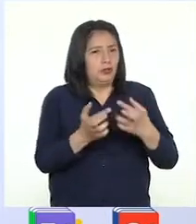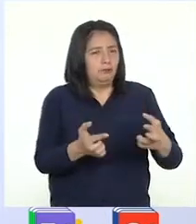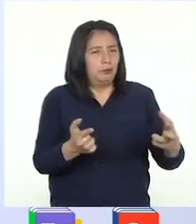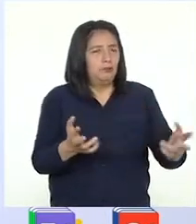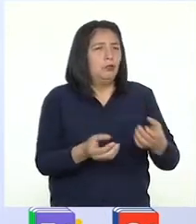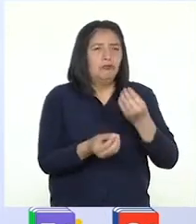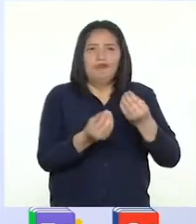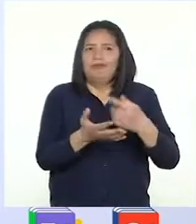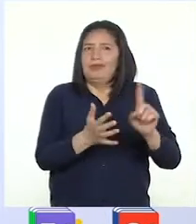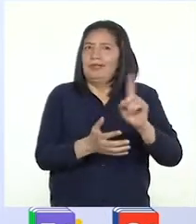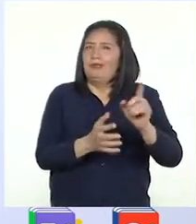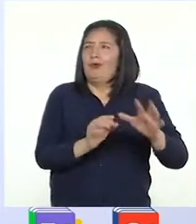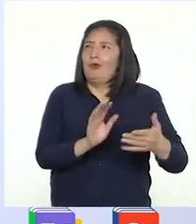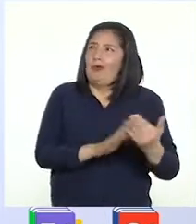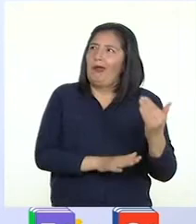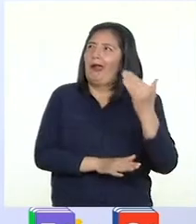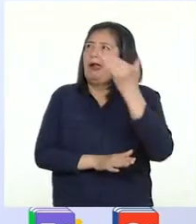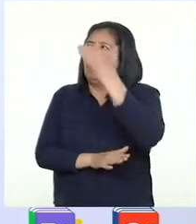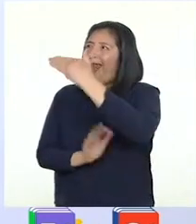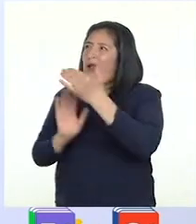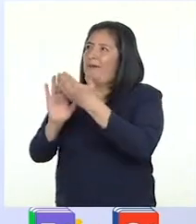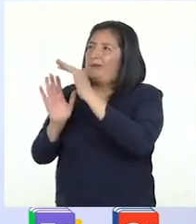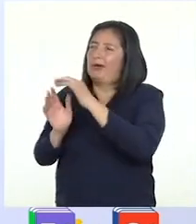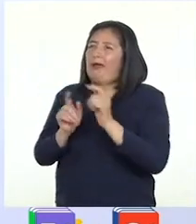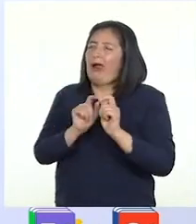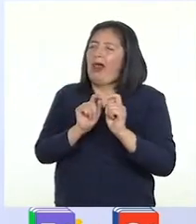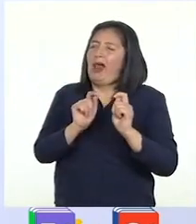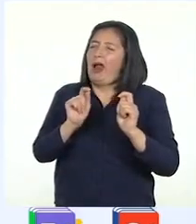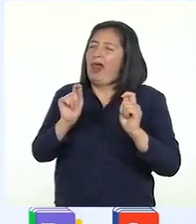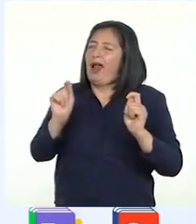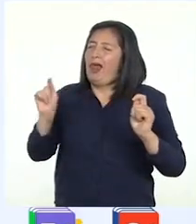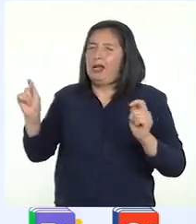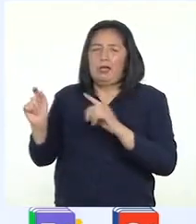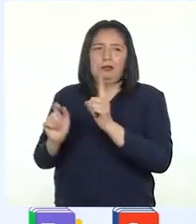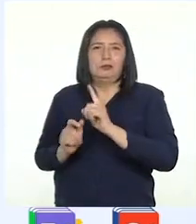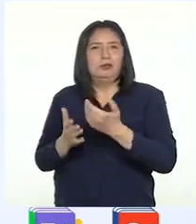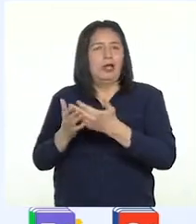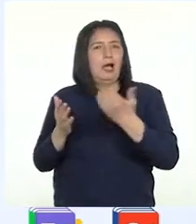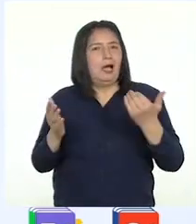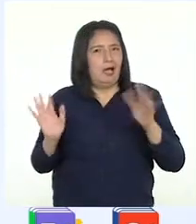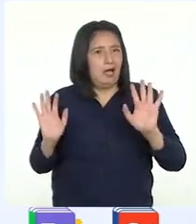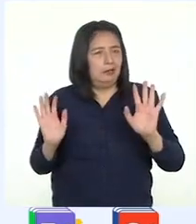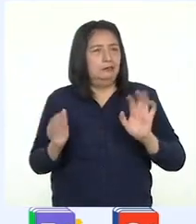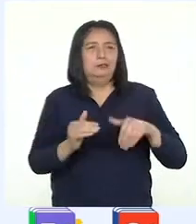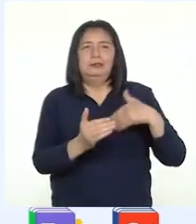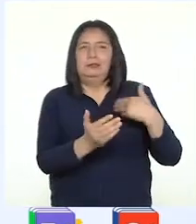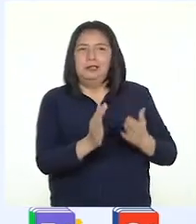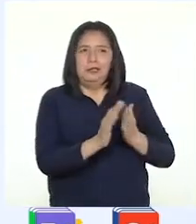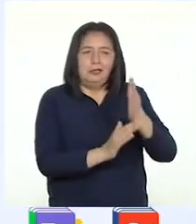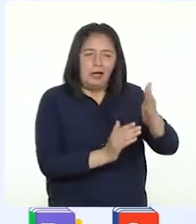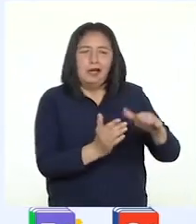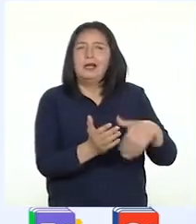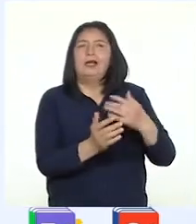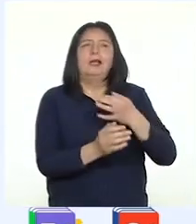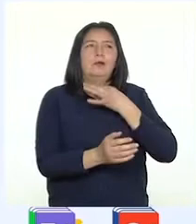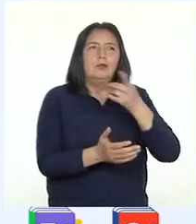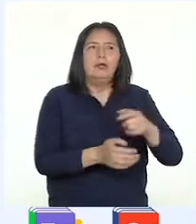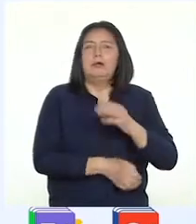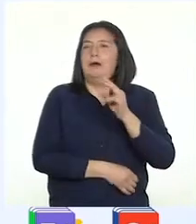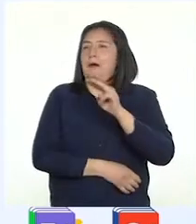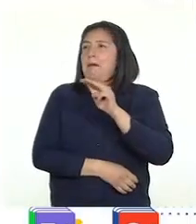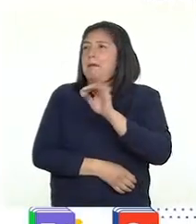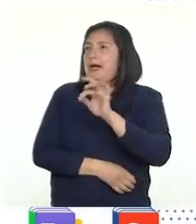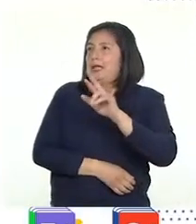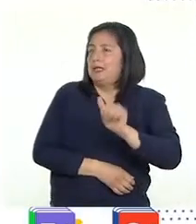provisiones como para no tener que ir al pueblo que queda un poco lejos. Antes de llegar donde los abuelos, Mariano y su